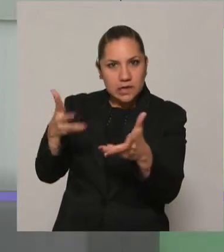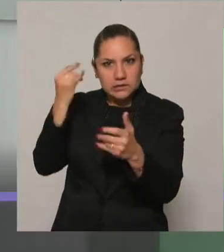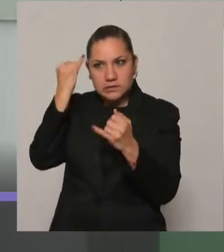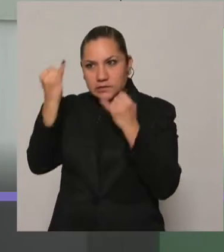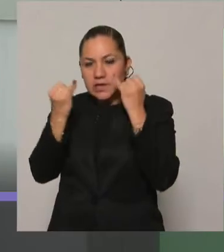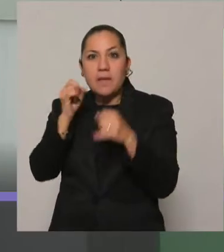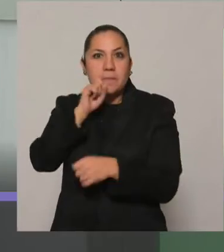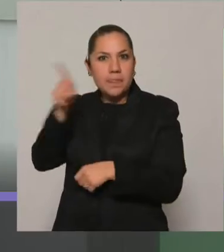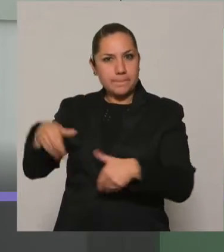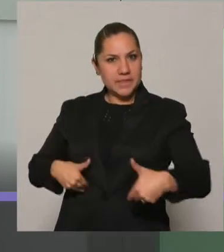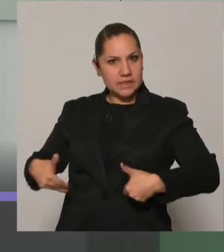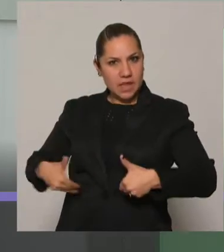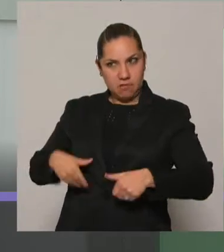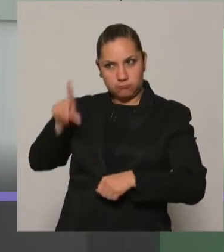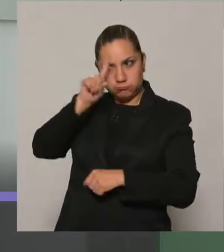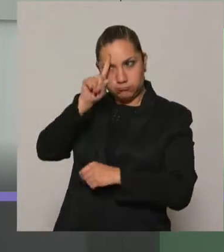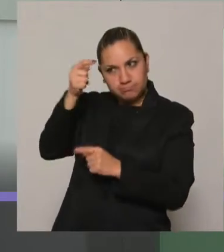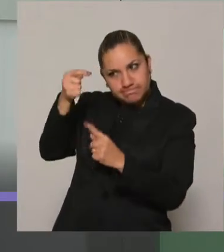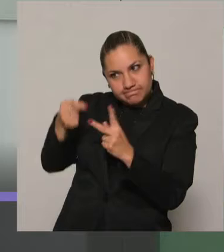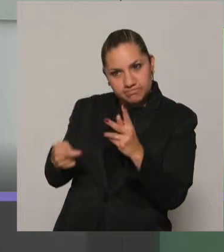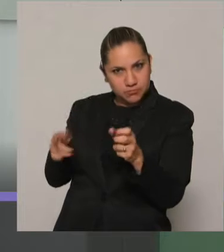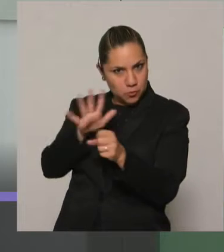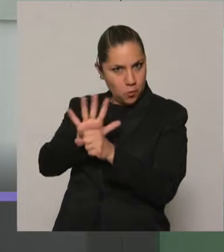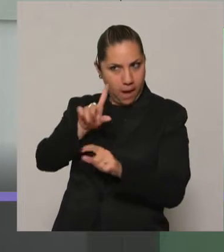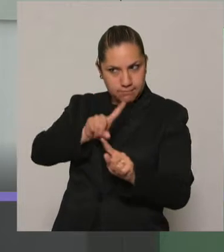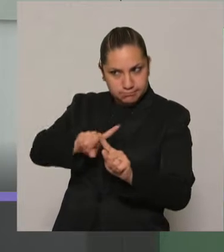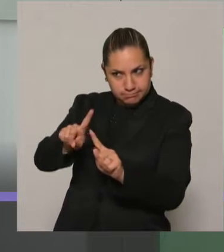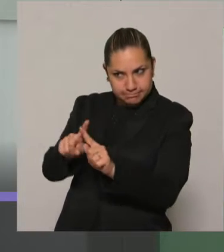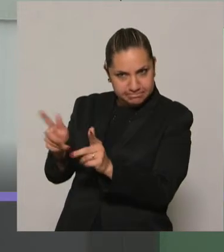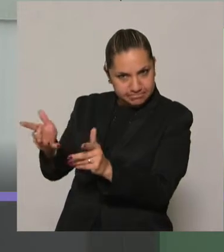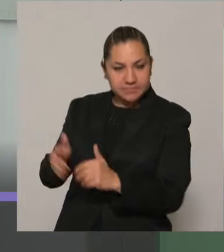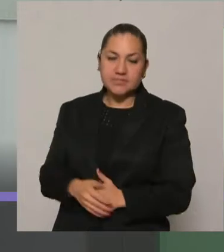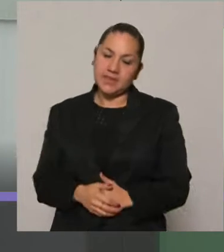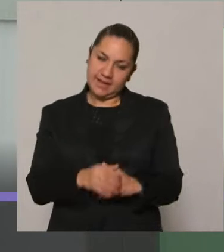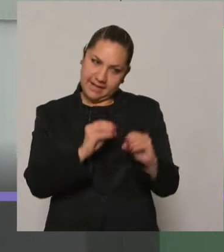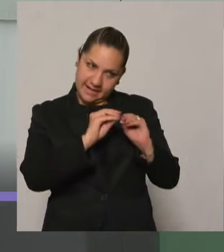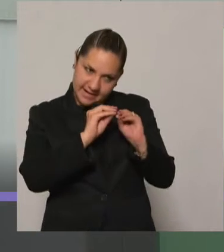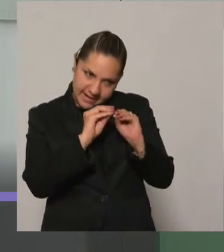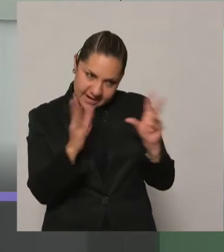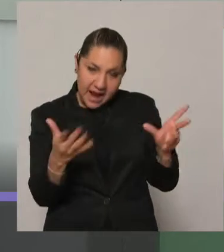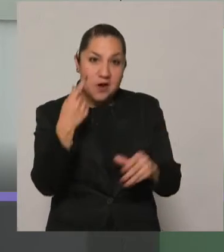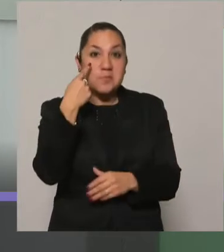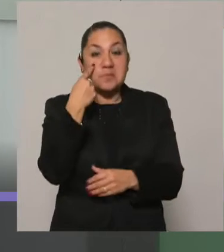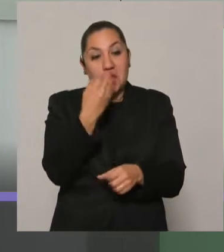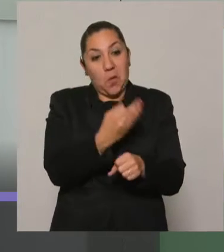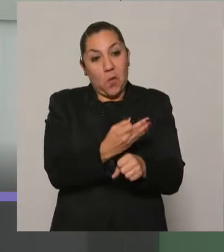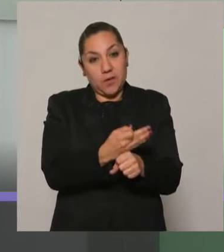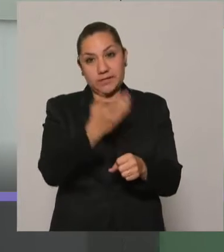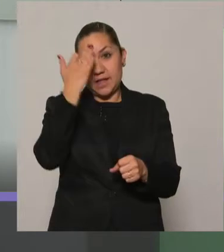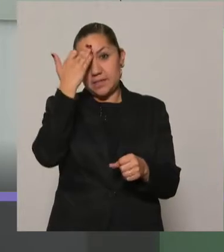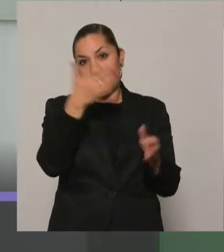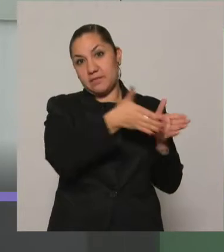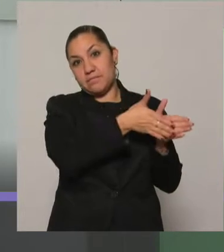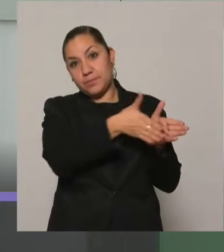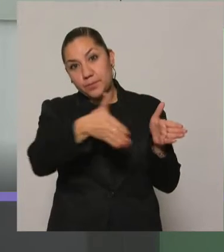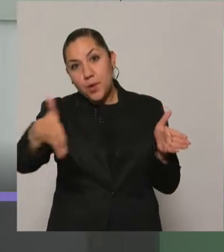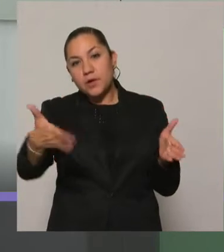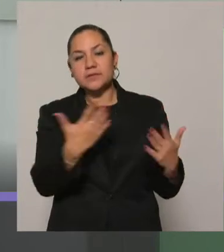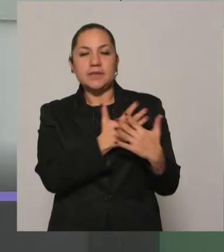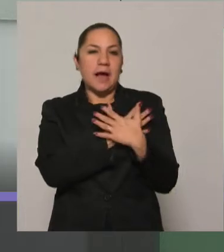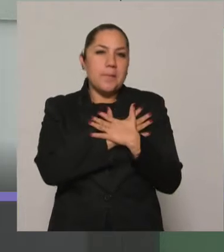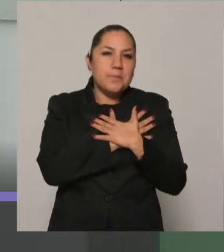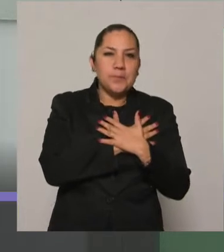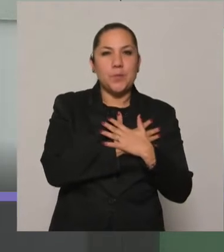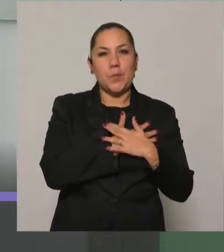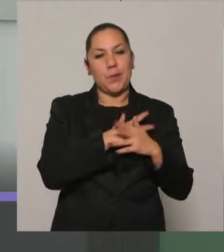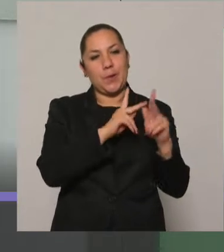querida Mariana, pues mira, en esta época de amor, paz, buenos propósitos, pues